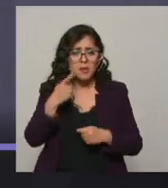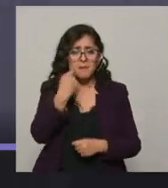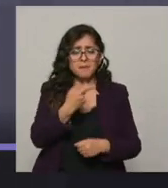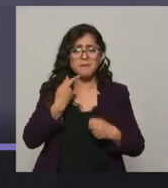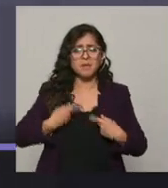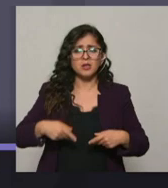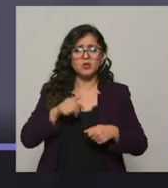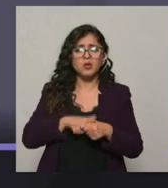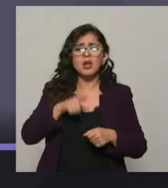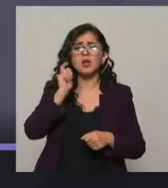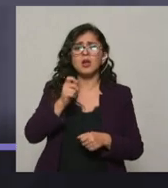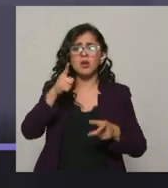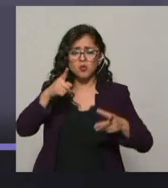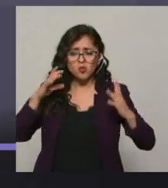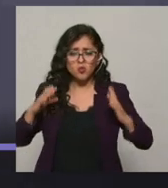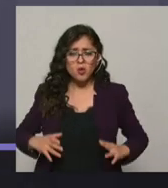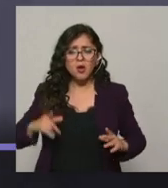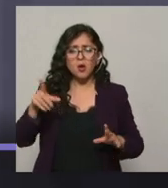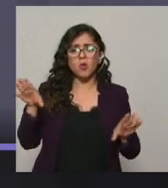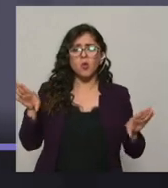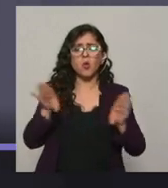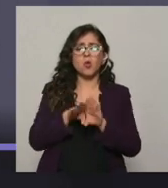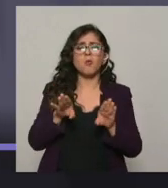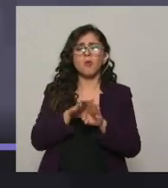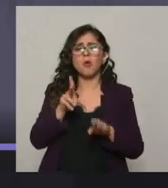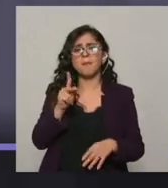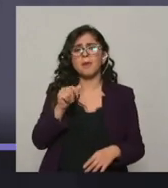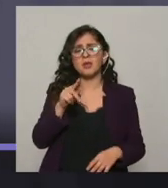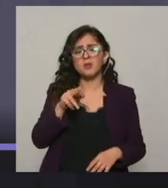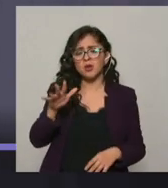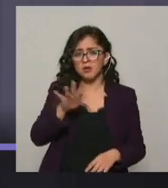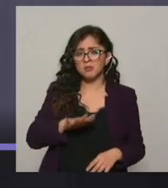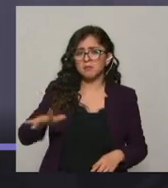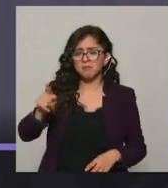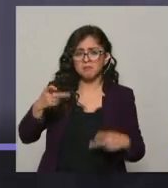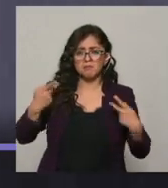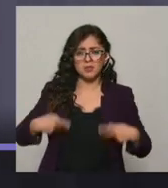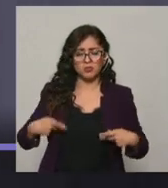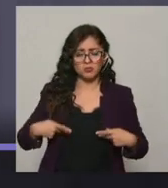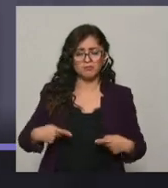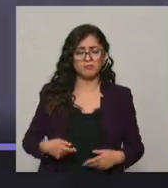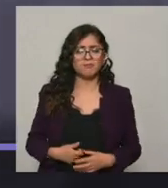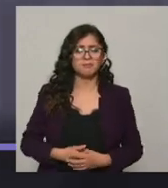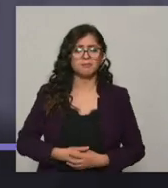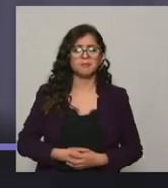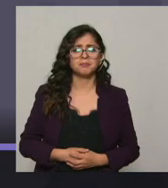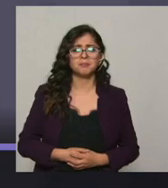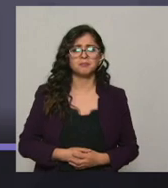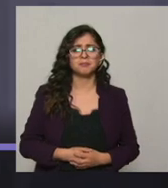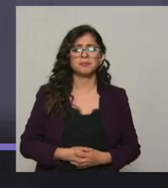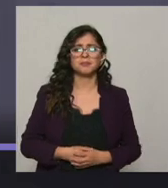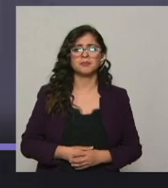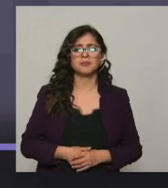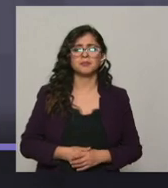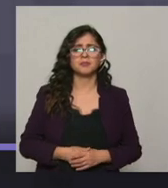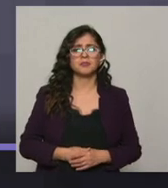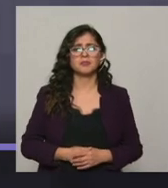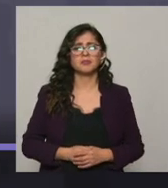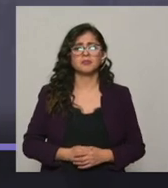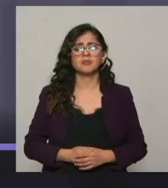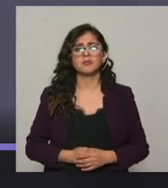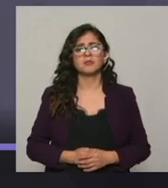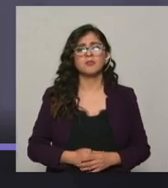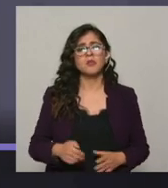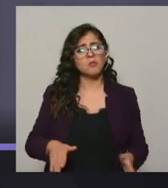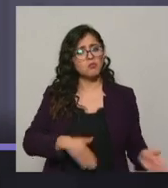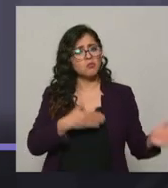con la integridad física y patrimonial de las personas. Algo más interesante de este